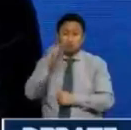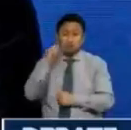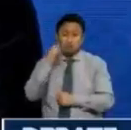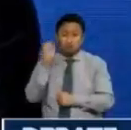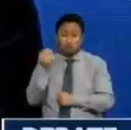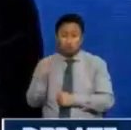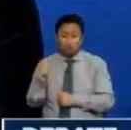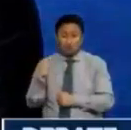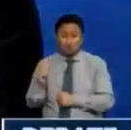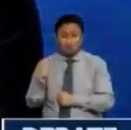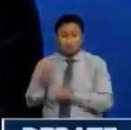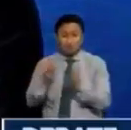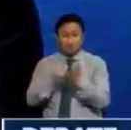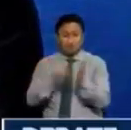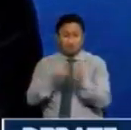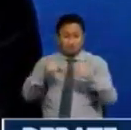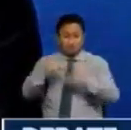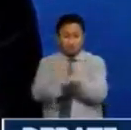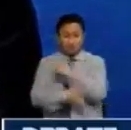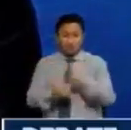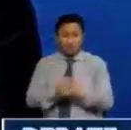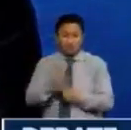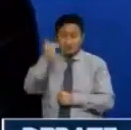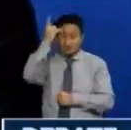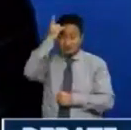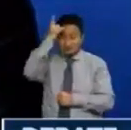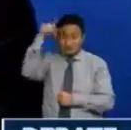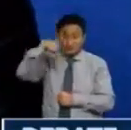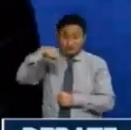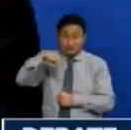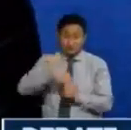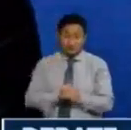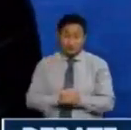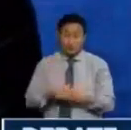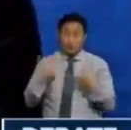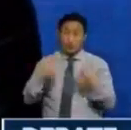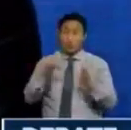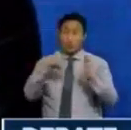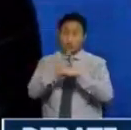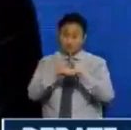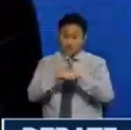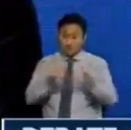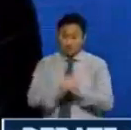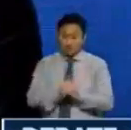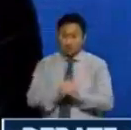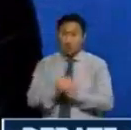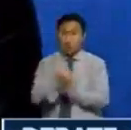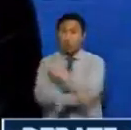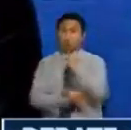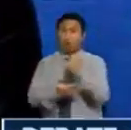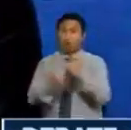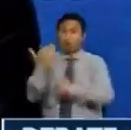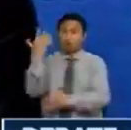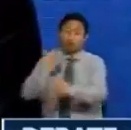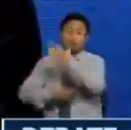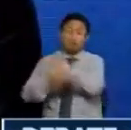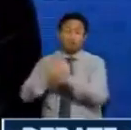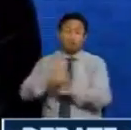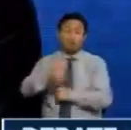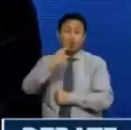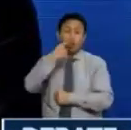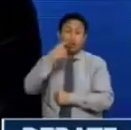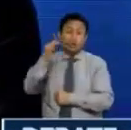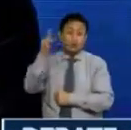almidón. Este país endeudado con los mismos que se lo llevaron todo. Un país lleno de historias de hombres